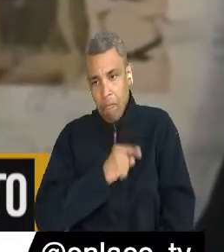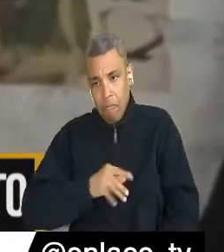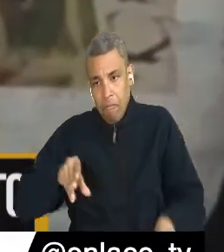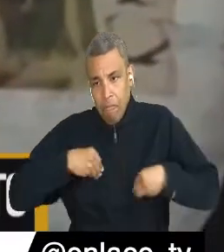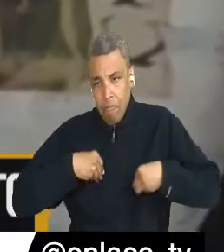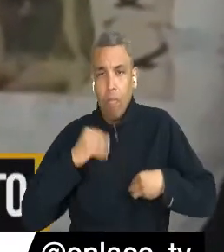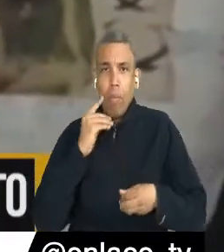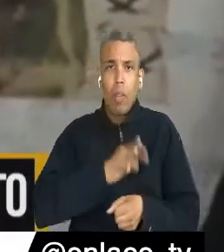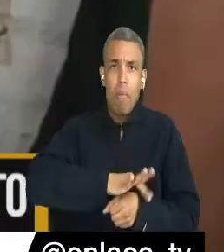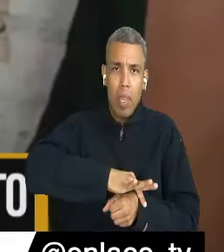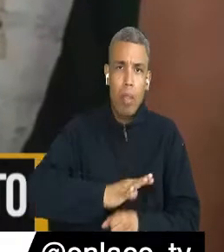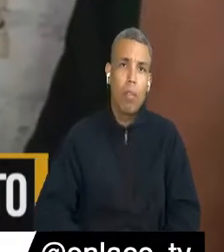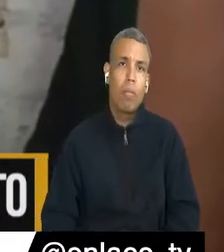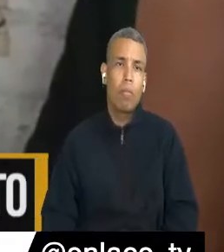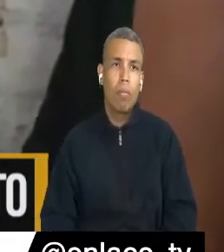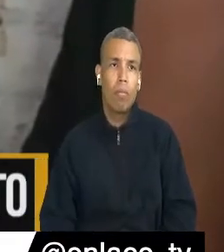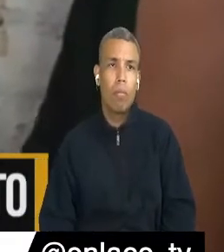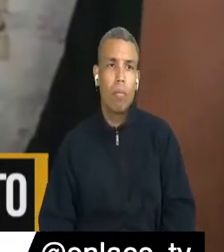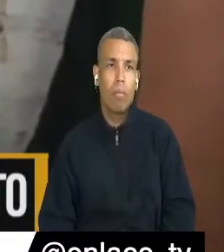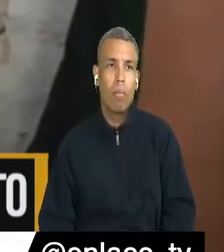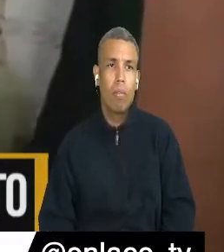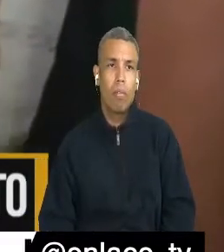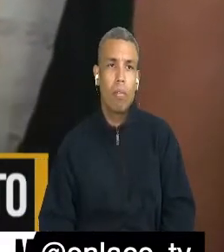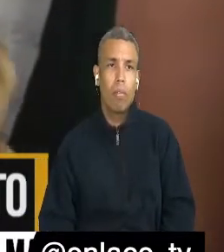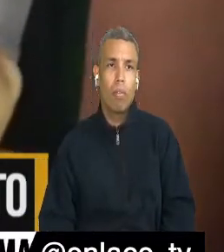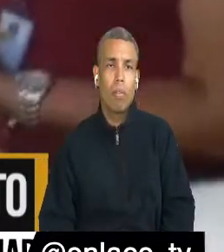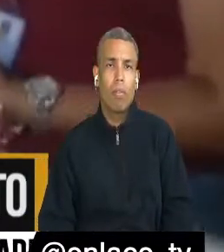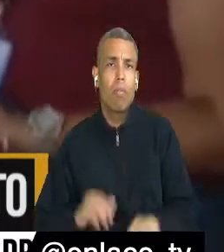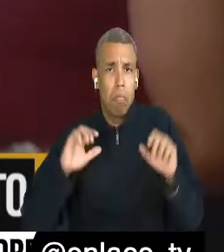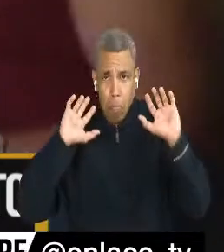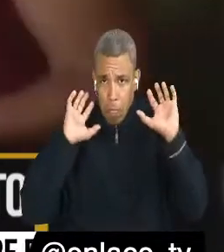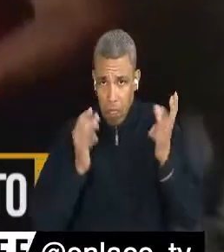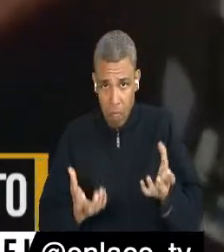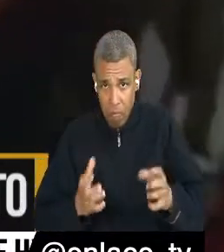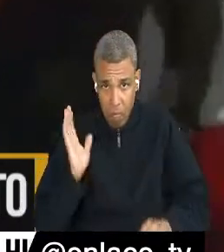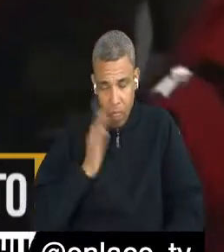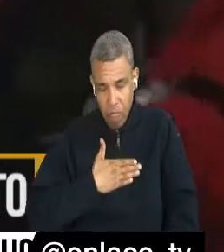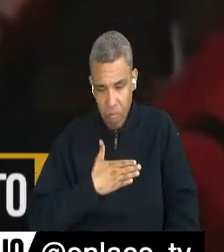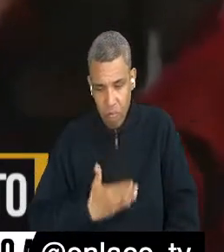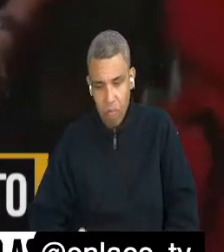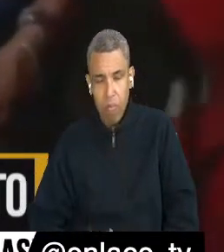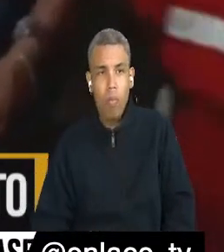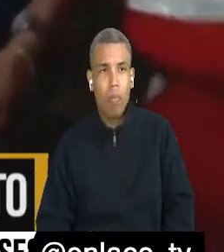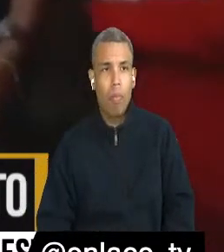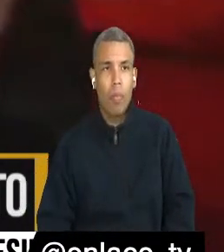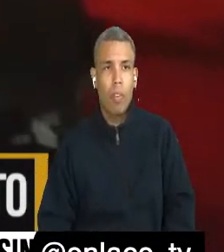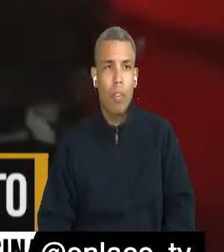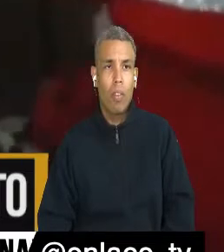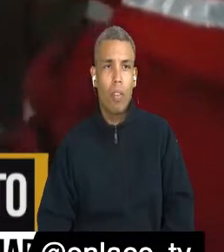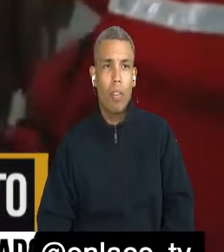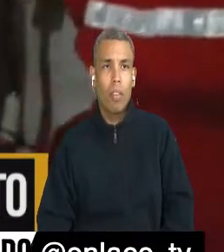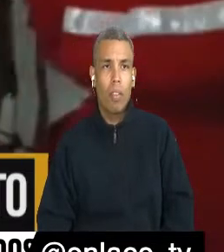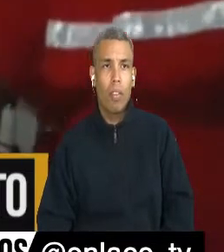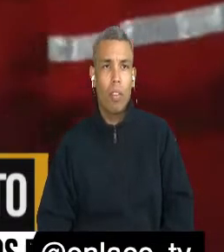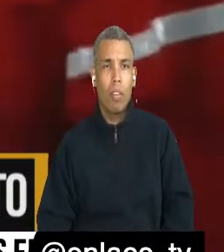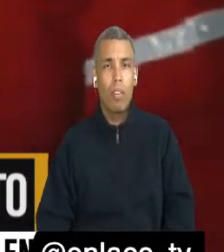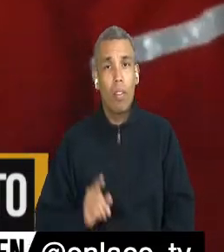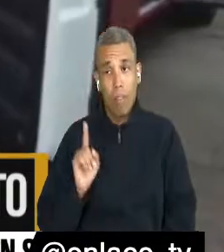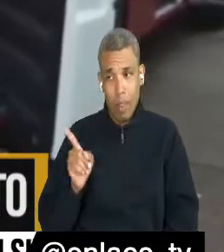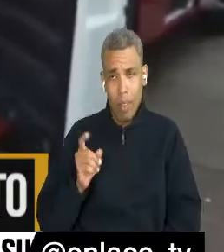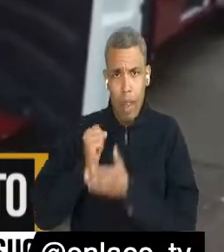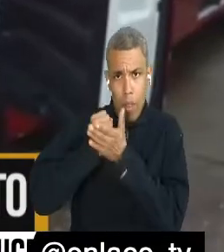un centro asistencial. No, bien, si quiere hagámoslo bien. Ahí está el compañero de bomberos que te va a